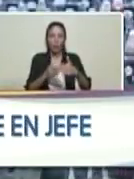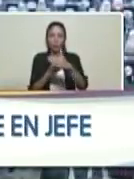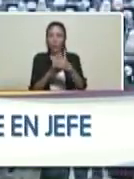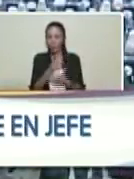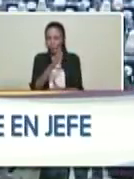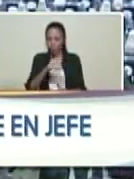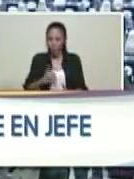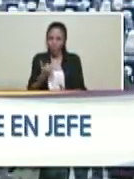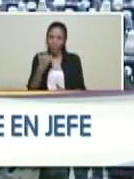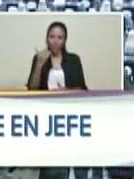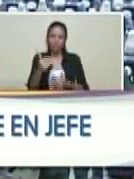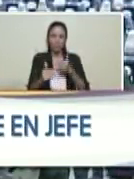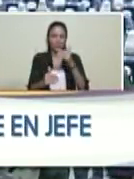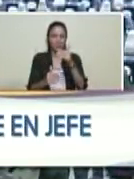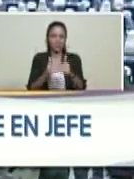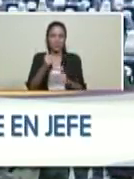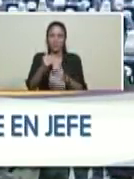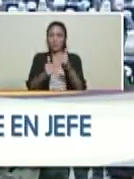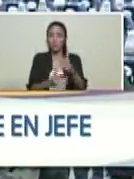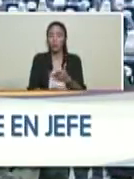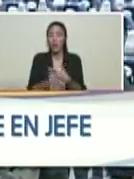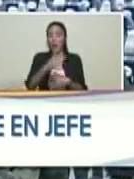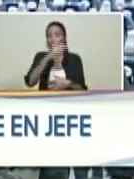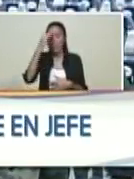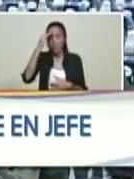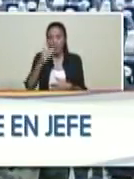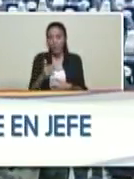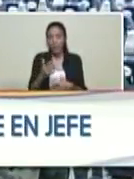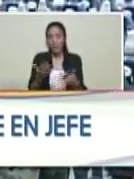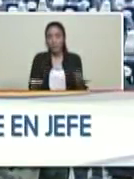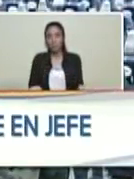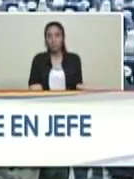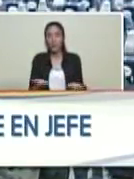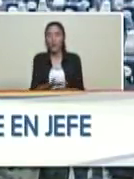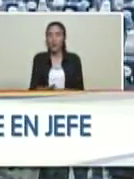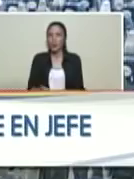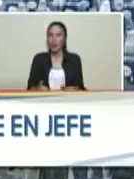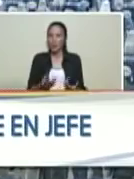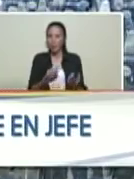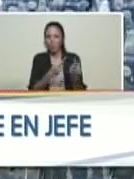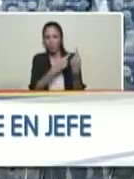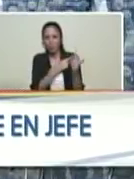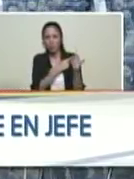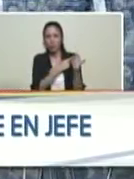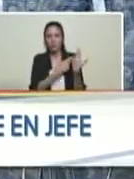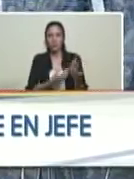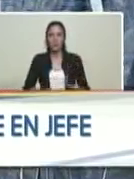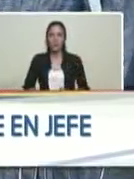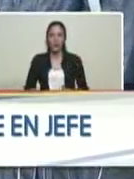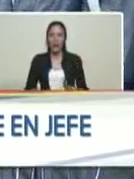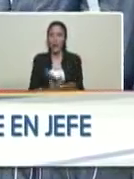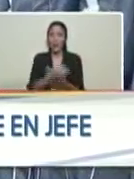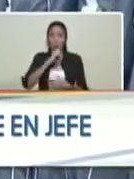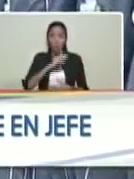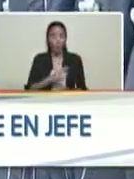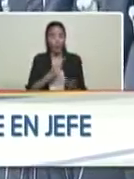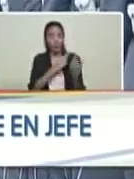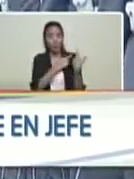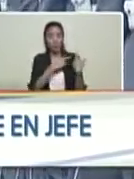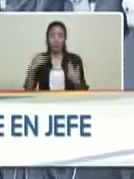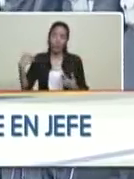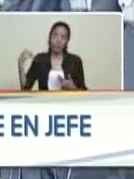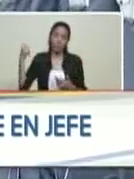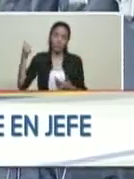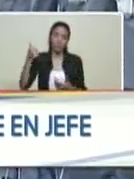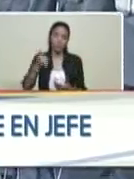una fuerza armada nacional bolivariana que ha sido capaz de reconocer el papel histórico de su re